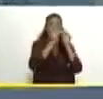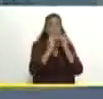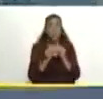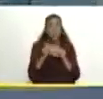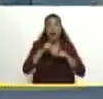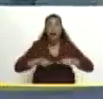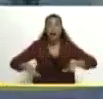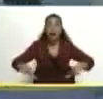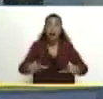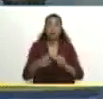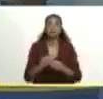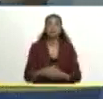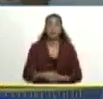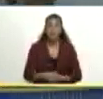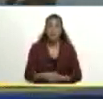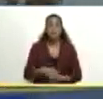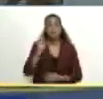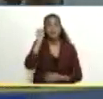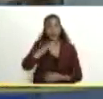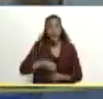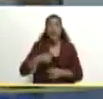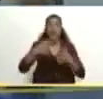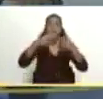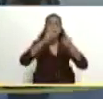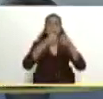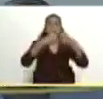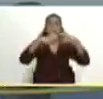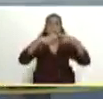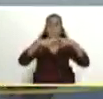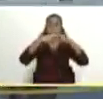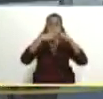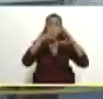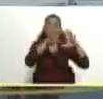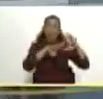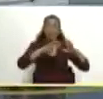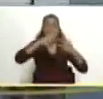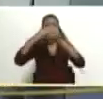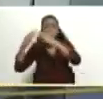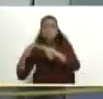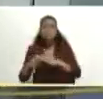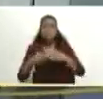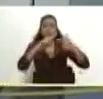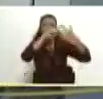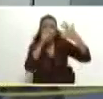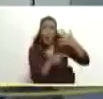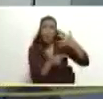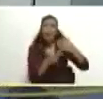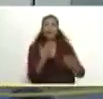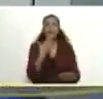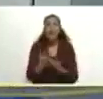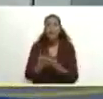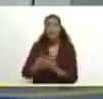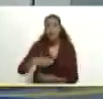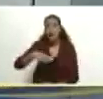esta intervención. Bueno, y hablar de Barrio Adentro, presidente, también es agradecerle a Cuba y sobre todo a esas ideas maravillosas